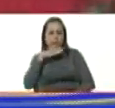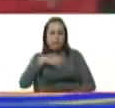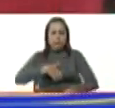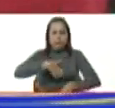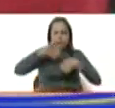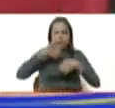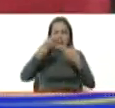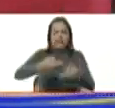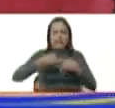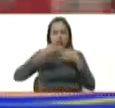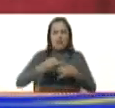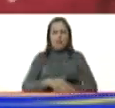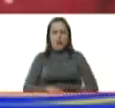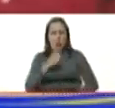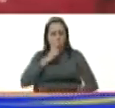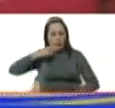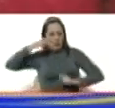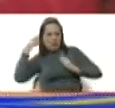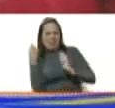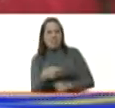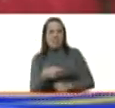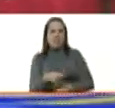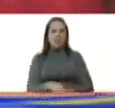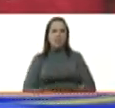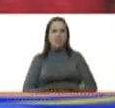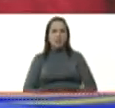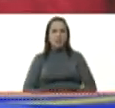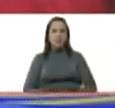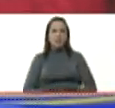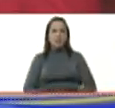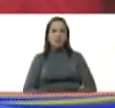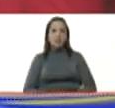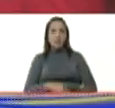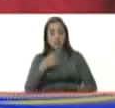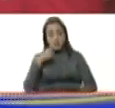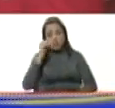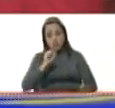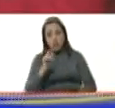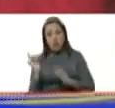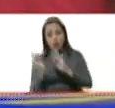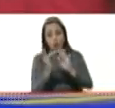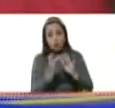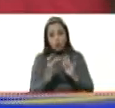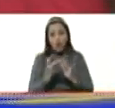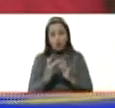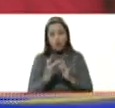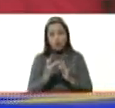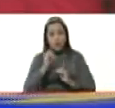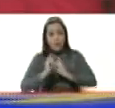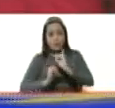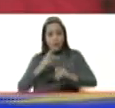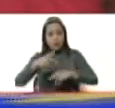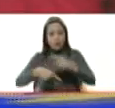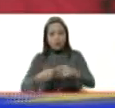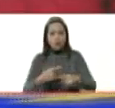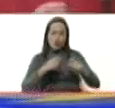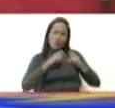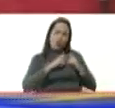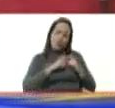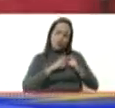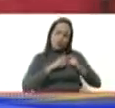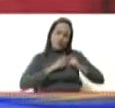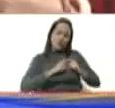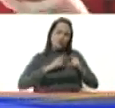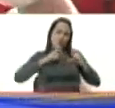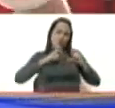unos amargados. Amargados. Cuando están en contacto, como dice Asia, con su bebé, con su mujer en ese proceso, el corazón se les